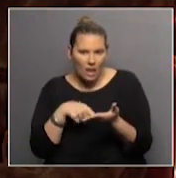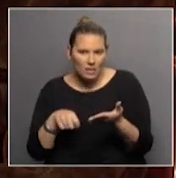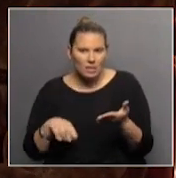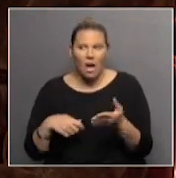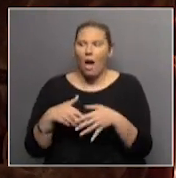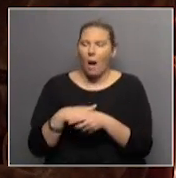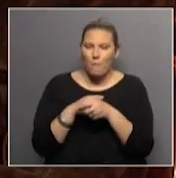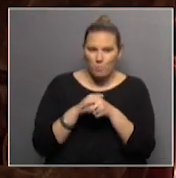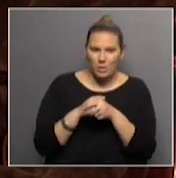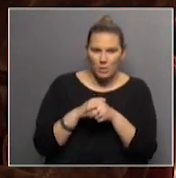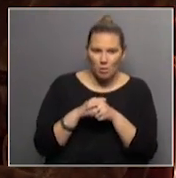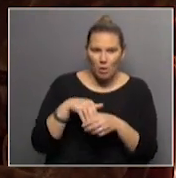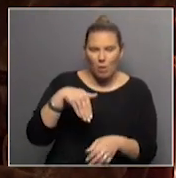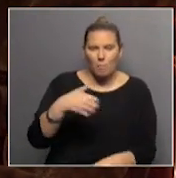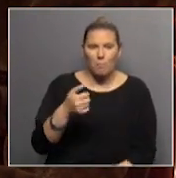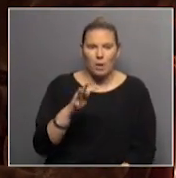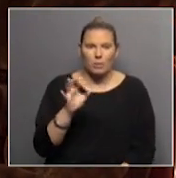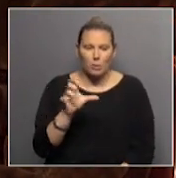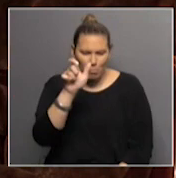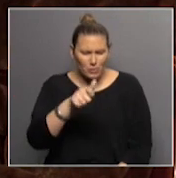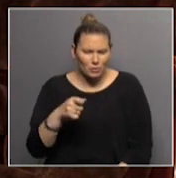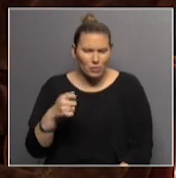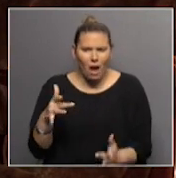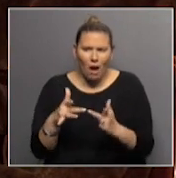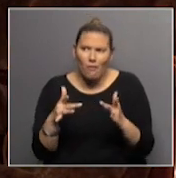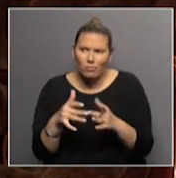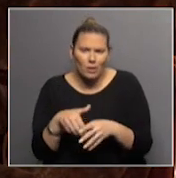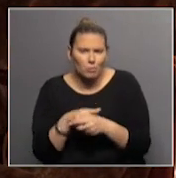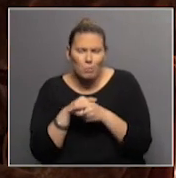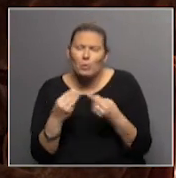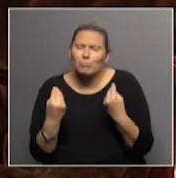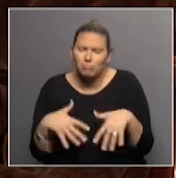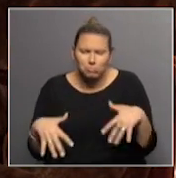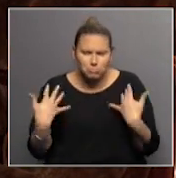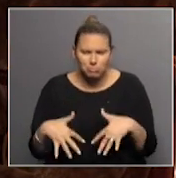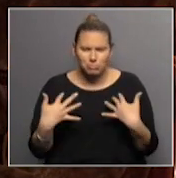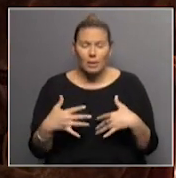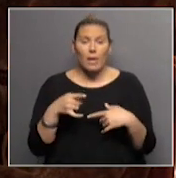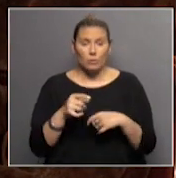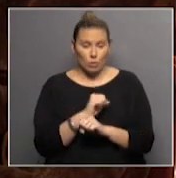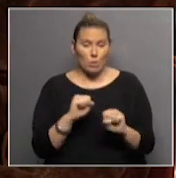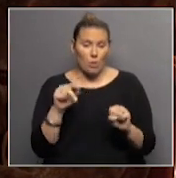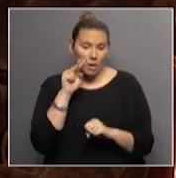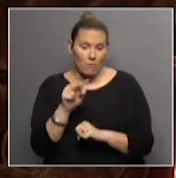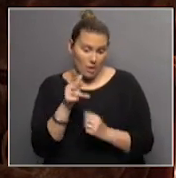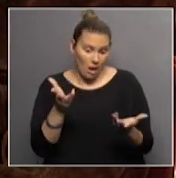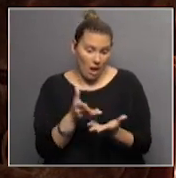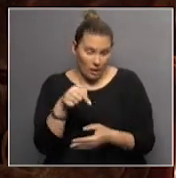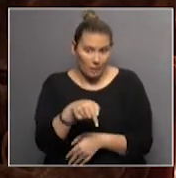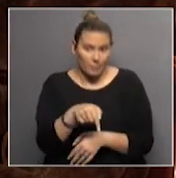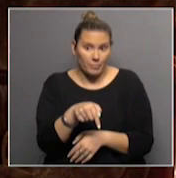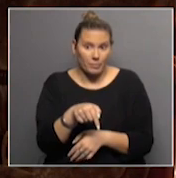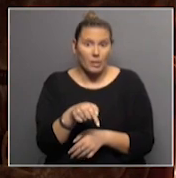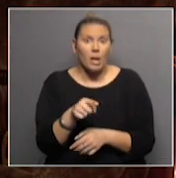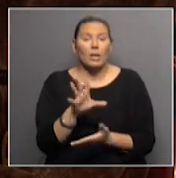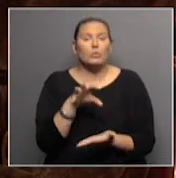amigos, una persona muy sociable y muy de sus amistades. Todo eso encontramos acá en el museo, que es uno de